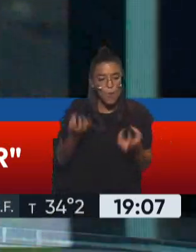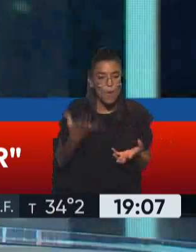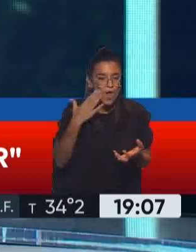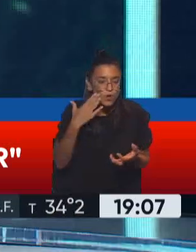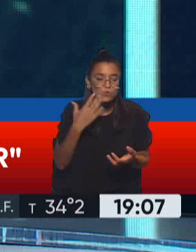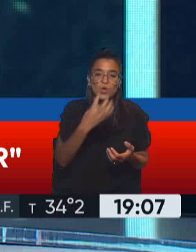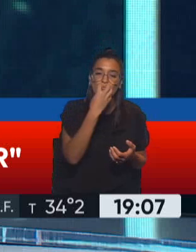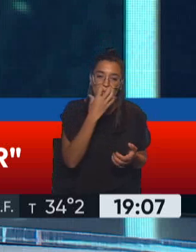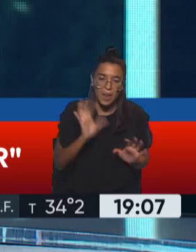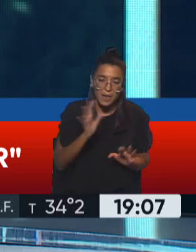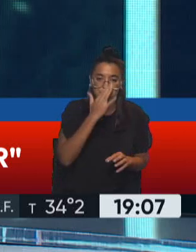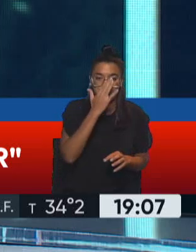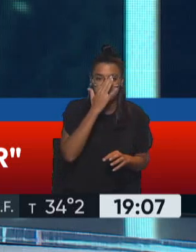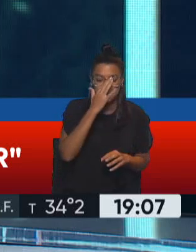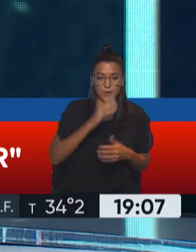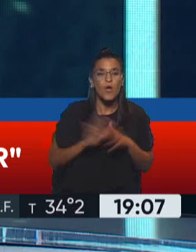Diana Surco te habla.